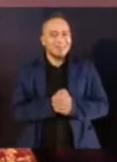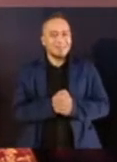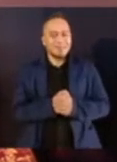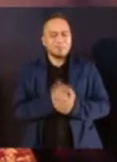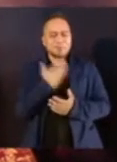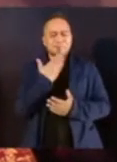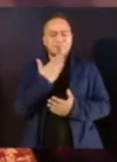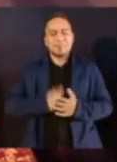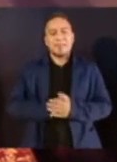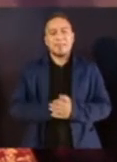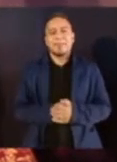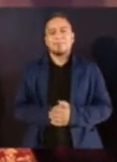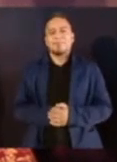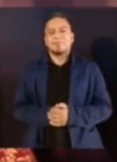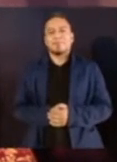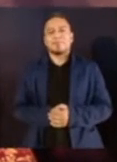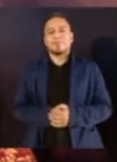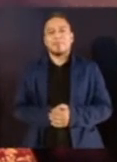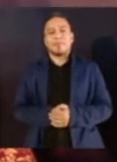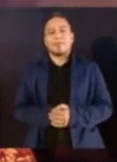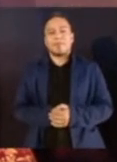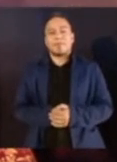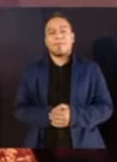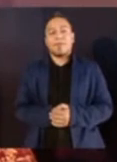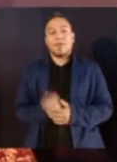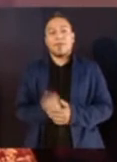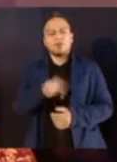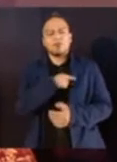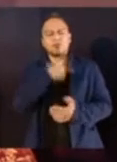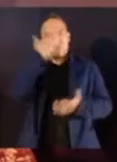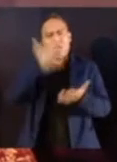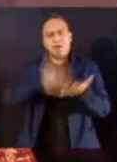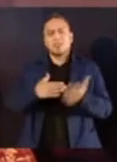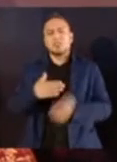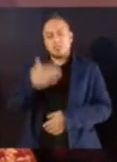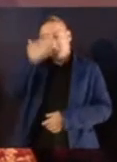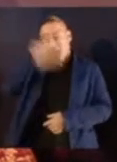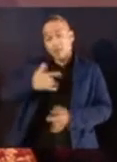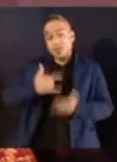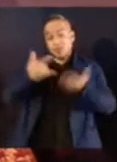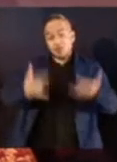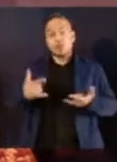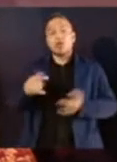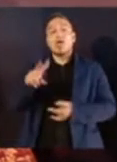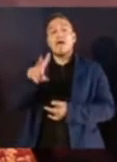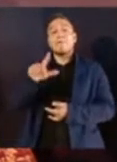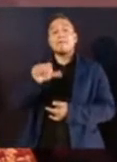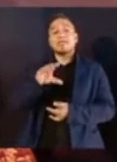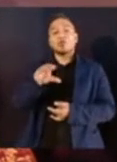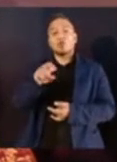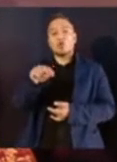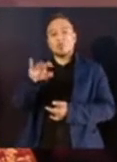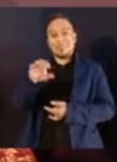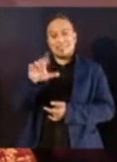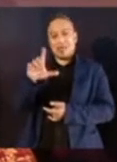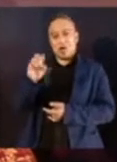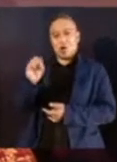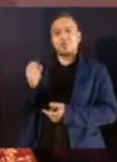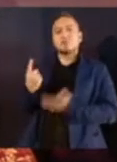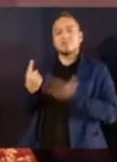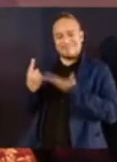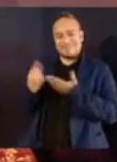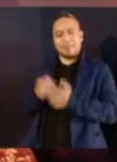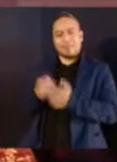Bueno, por lo que sabemos de José Vasconcelos, porque lo que usted nos hizo favor de exponer, definitivamente